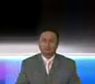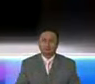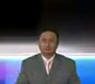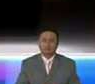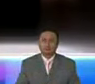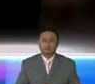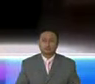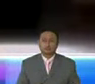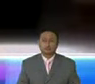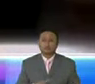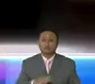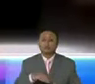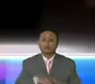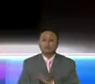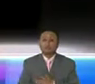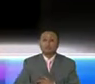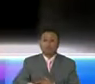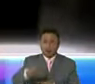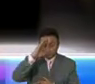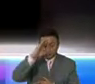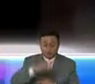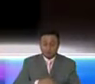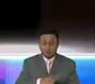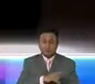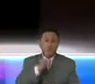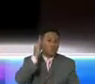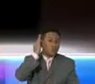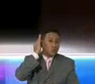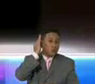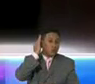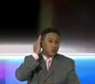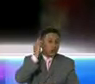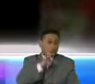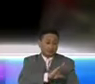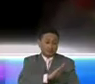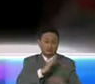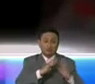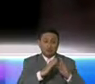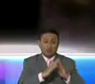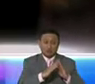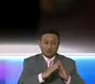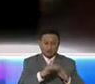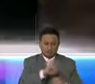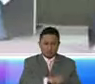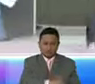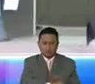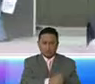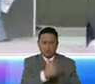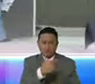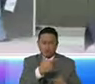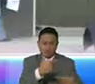En estos allanamientos, la policía detuvo a una mujer en cuya vivienda se encontraron otras armas de